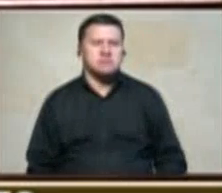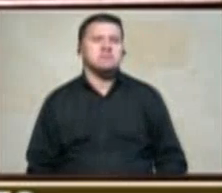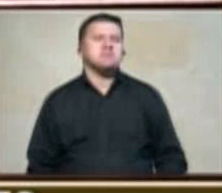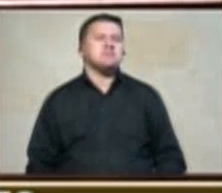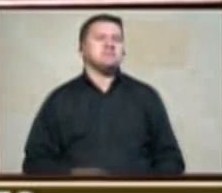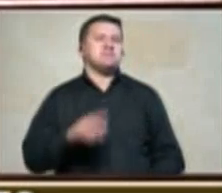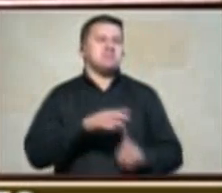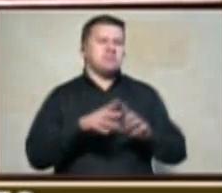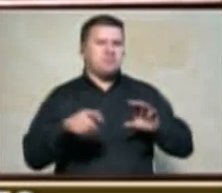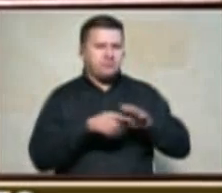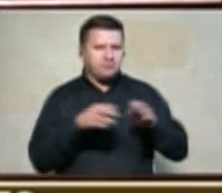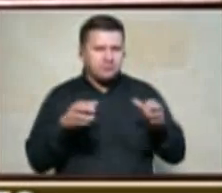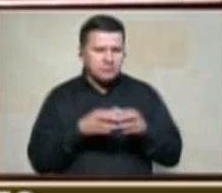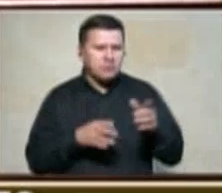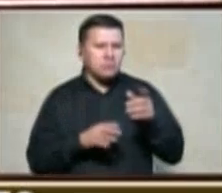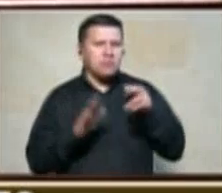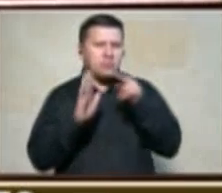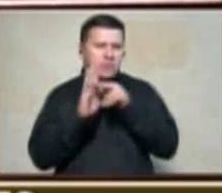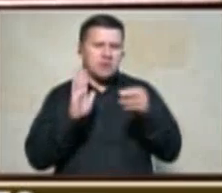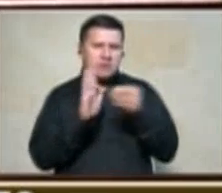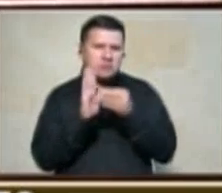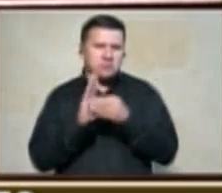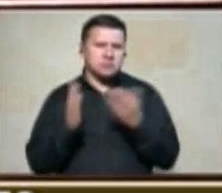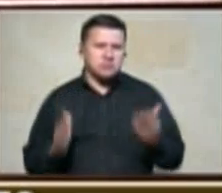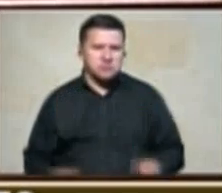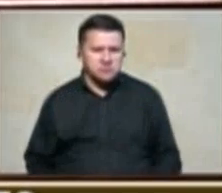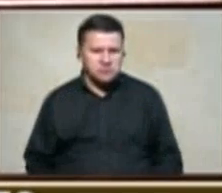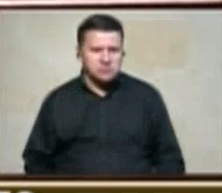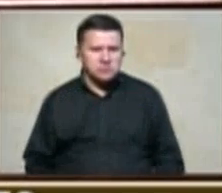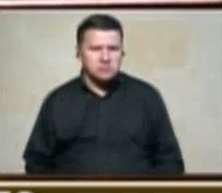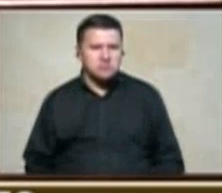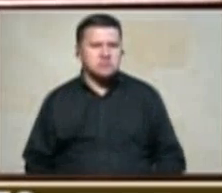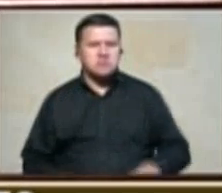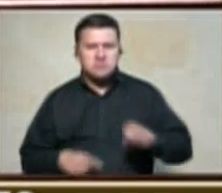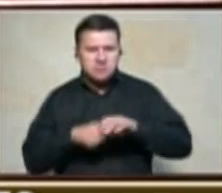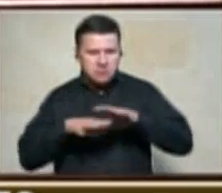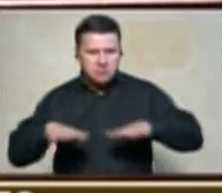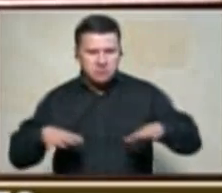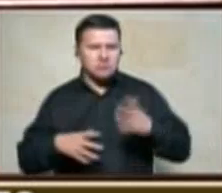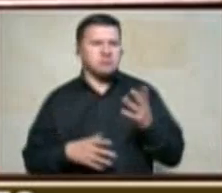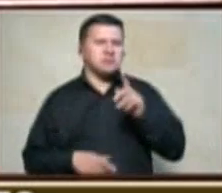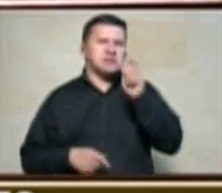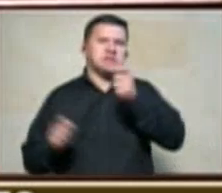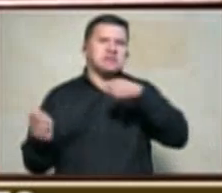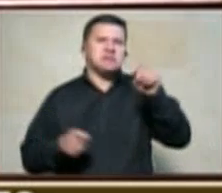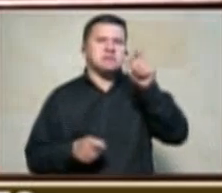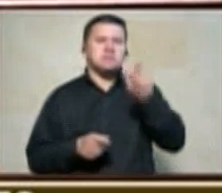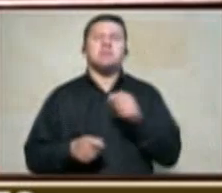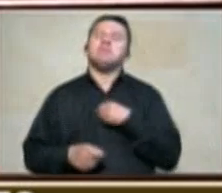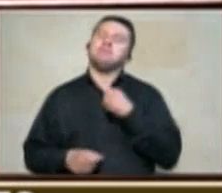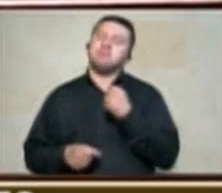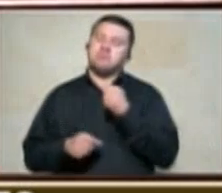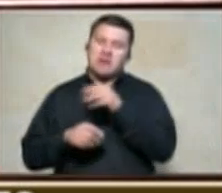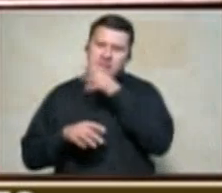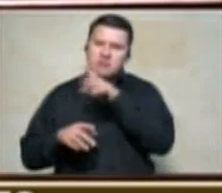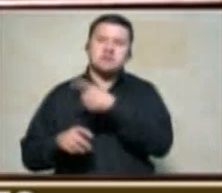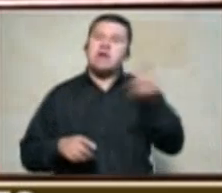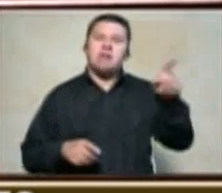Se genera agitación al orden público a la hora de la entrega de los predios. Se llevan personas para que se